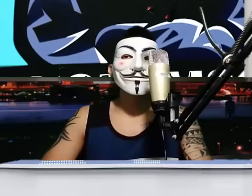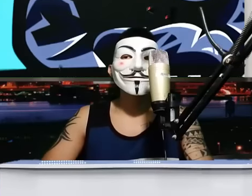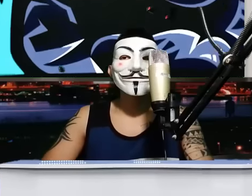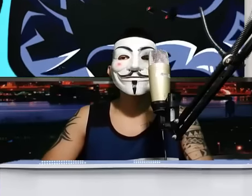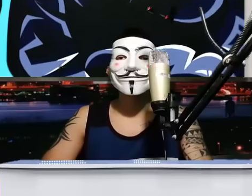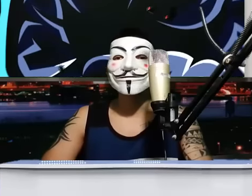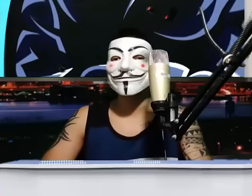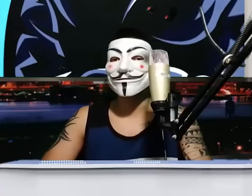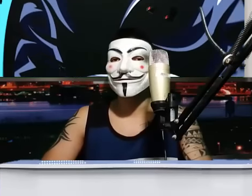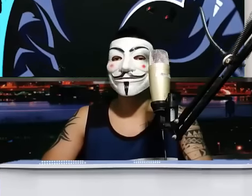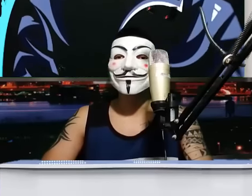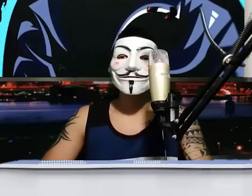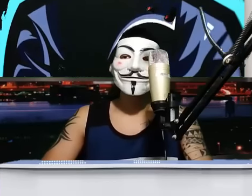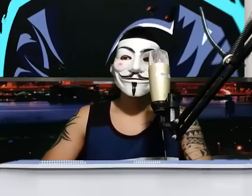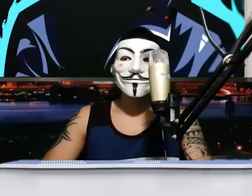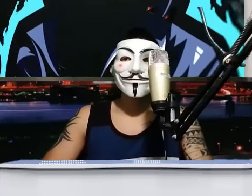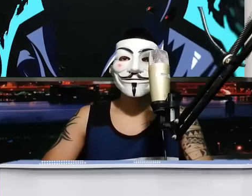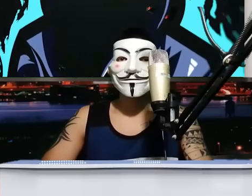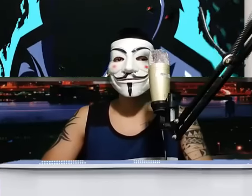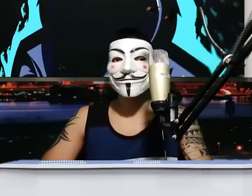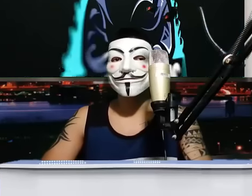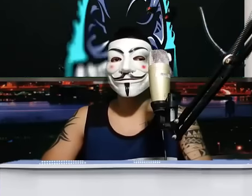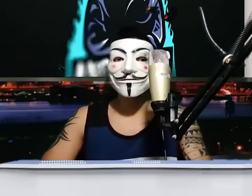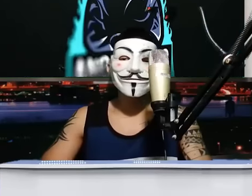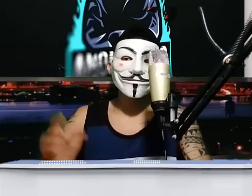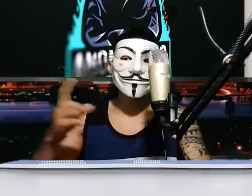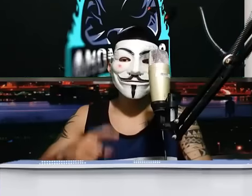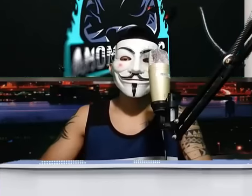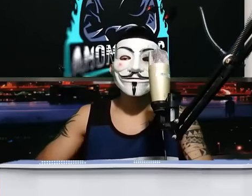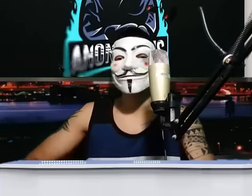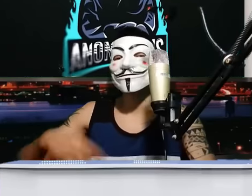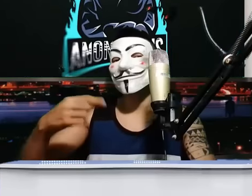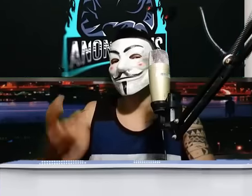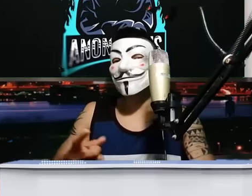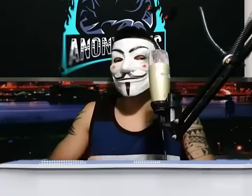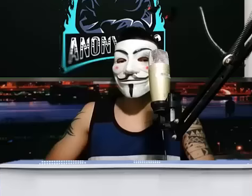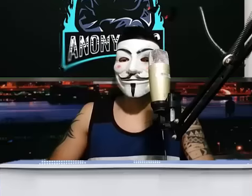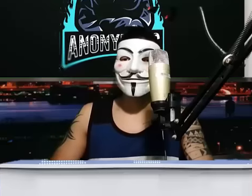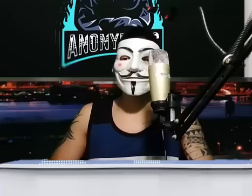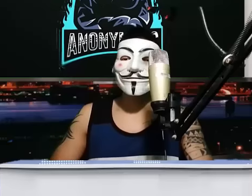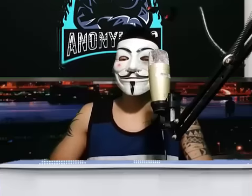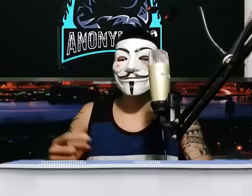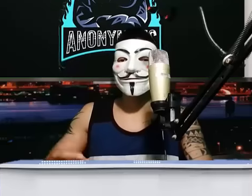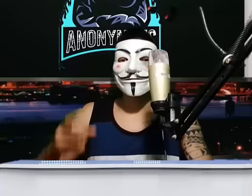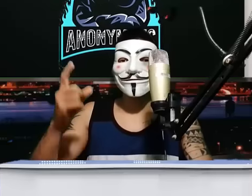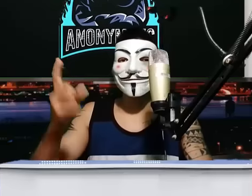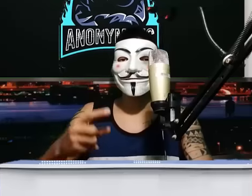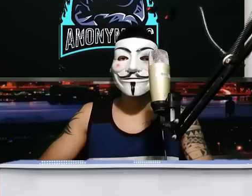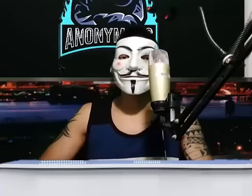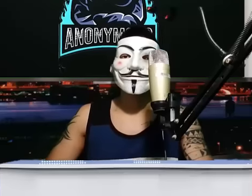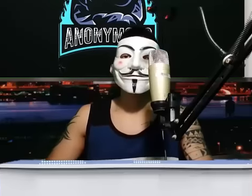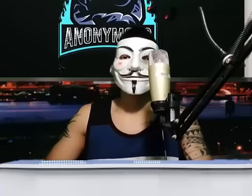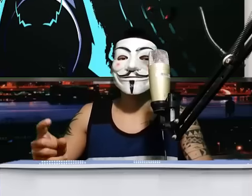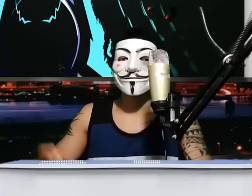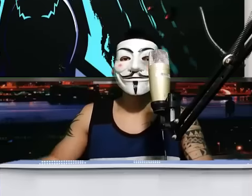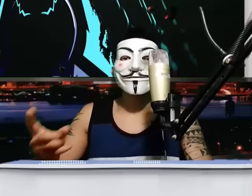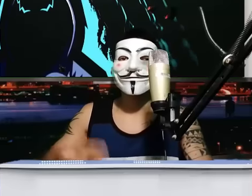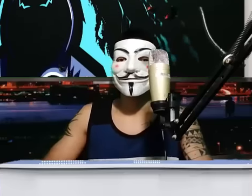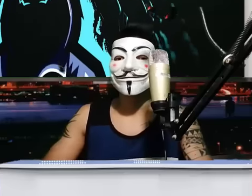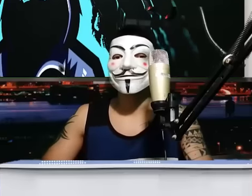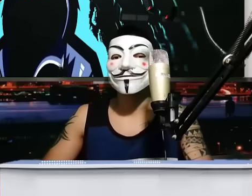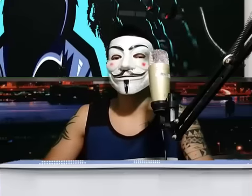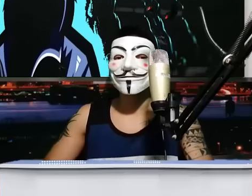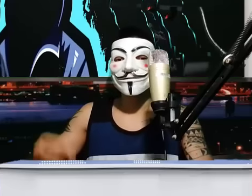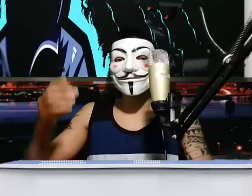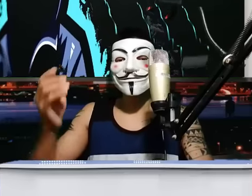habló sobre los que criticaron la ayuda de los diputados en la tormenta, y más adelante vamos a ver al primer cerote que salió